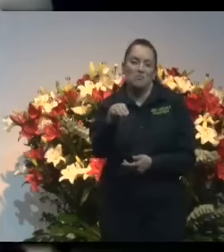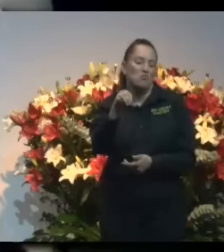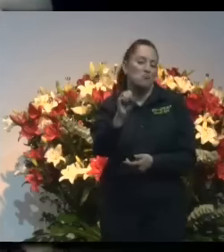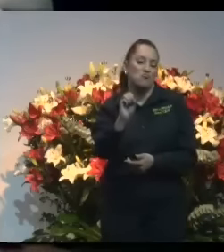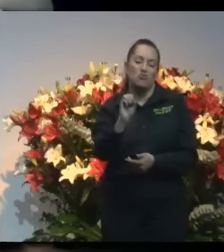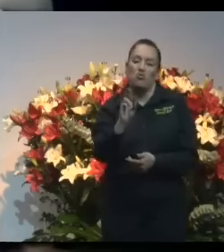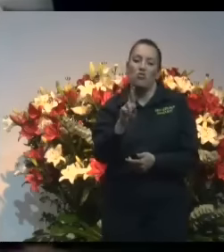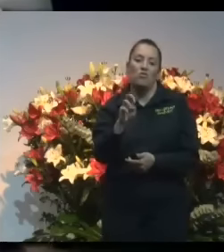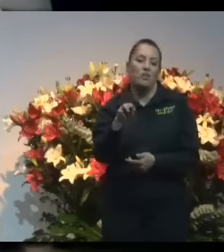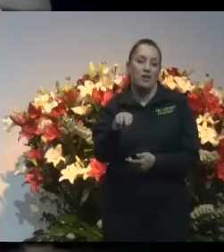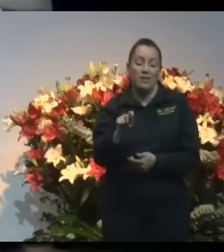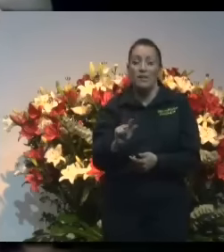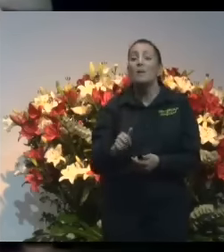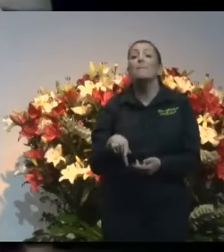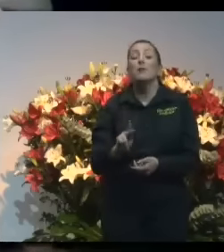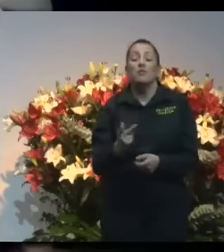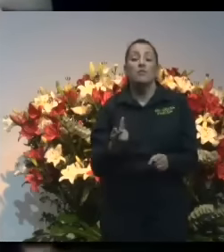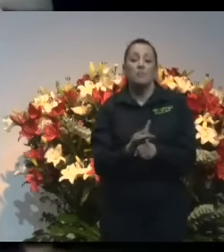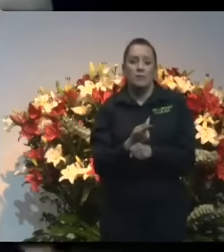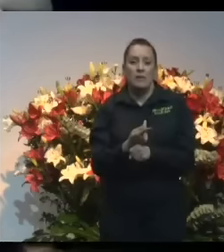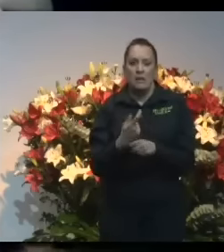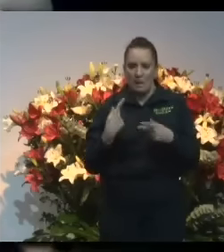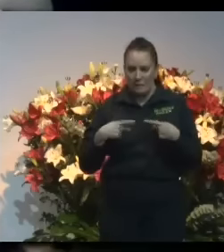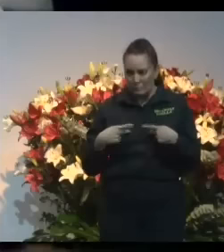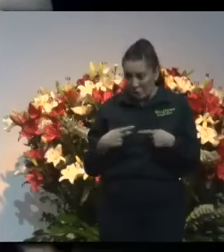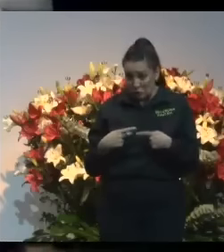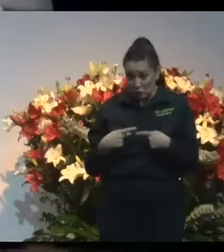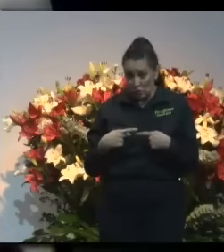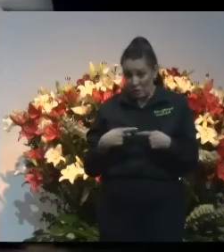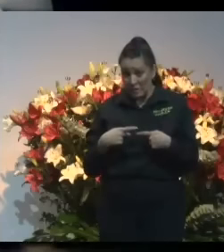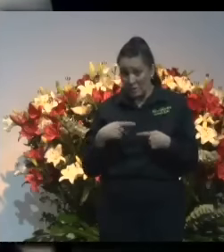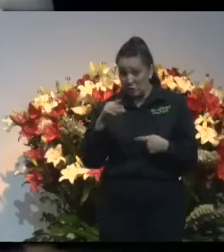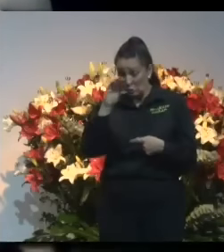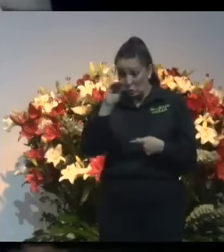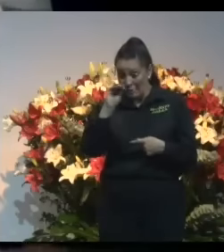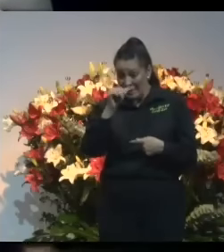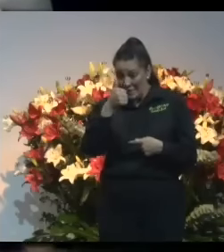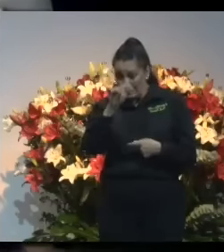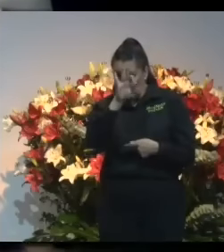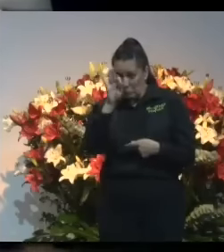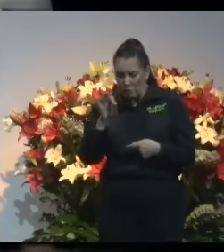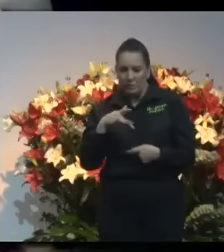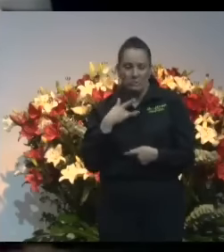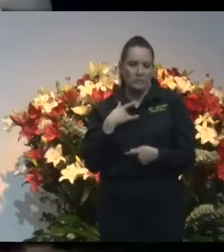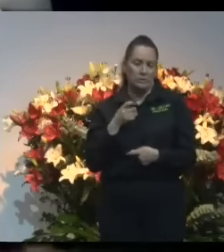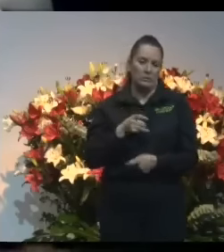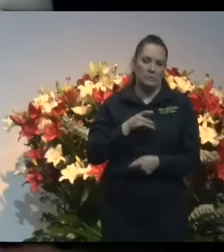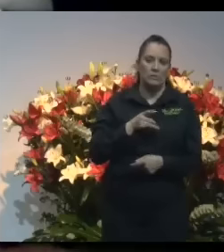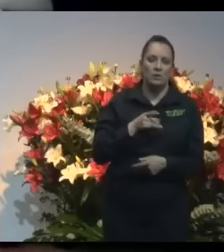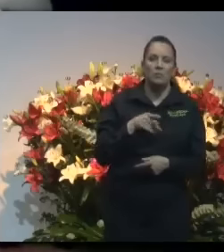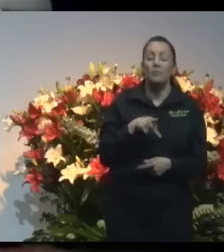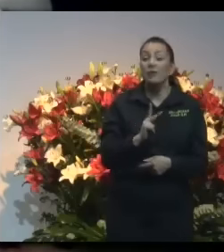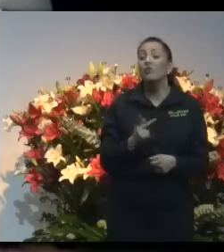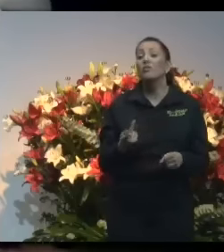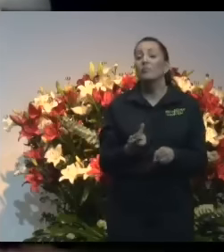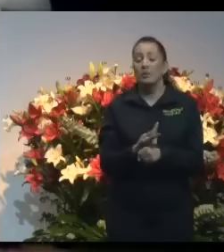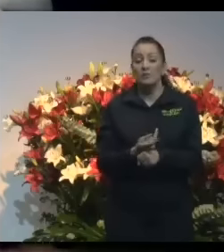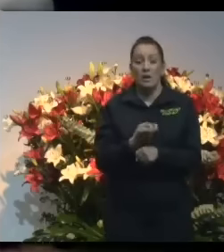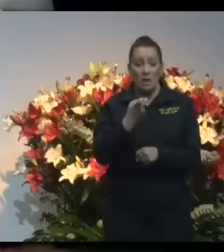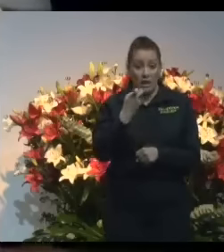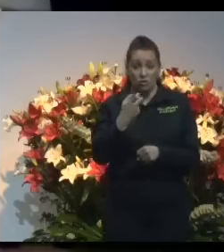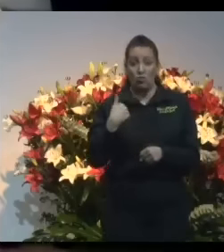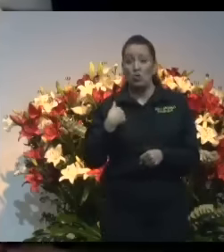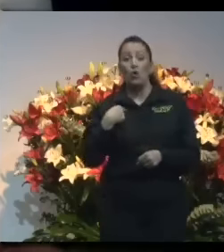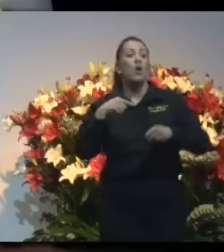de sensación de miedo. Entonces, más bien yo creo que el problema de la inseguridad es nacional y yo no diría es culpable tal o cual